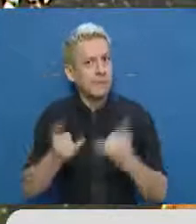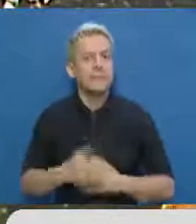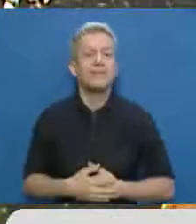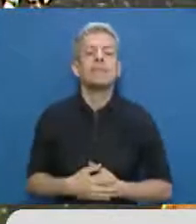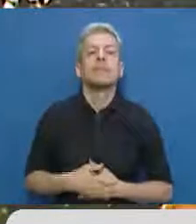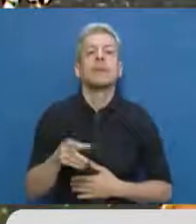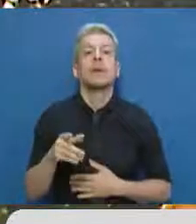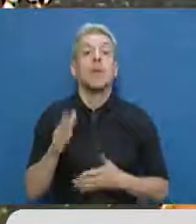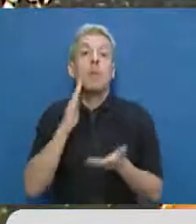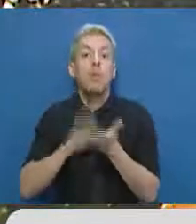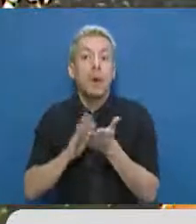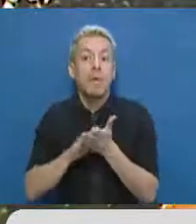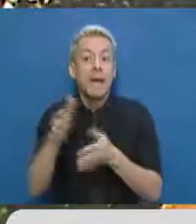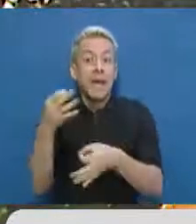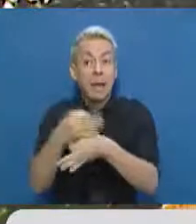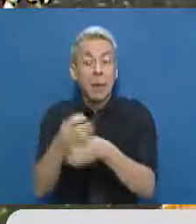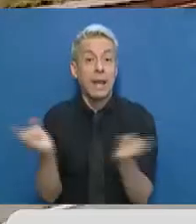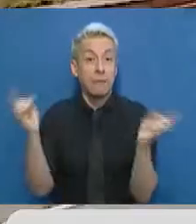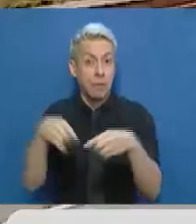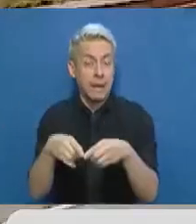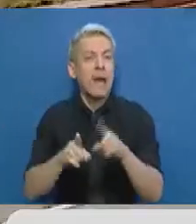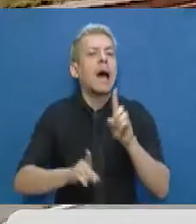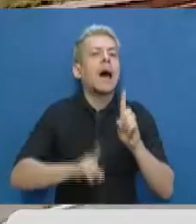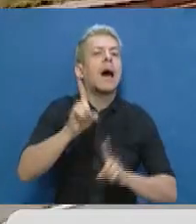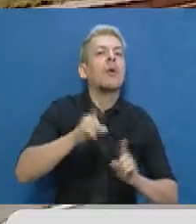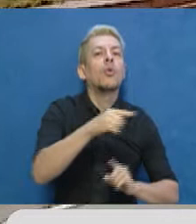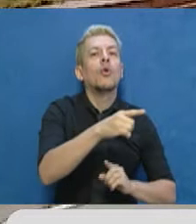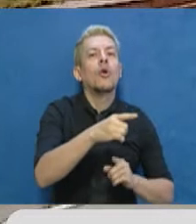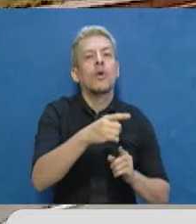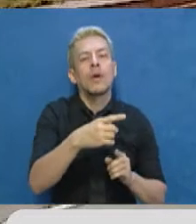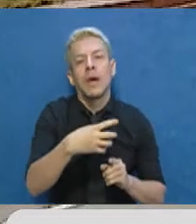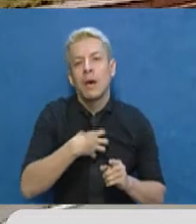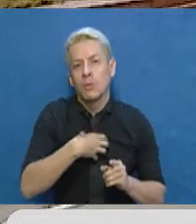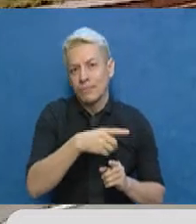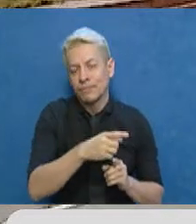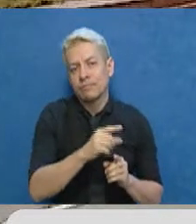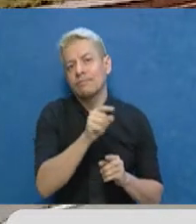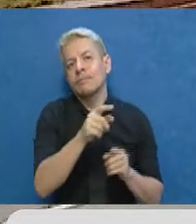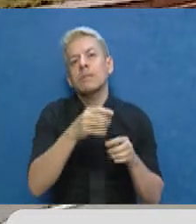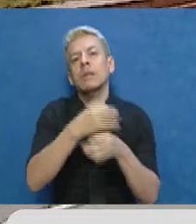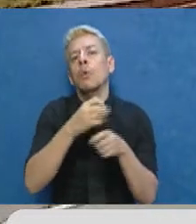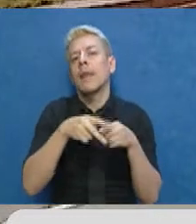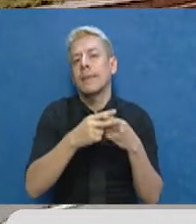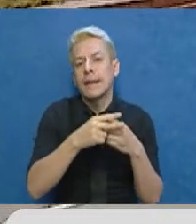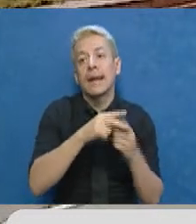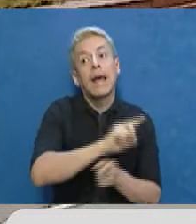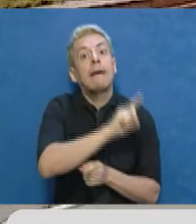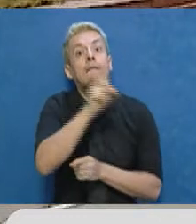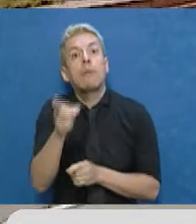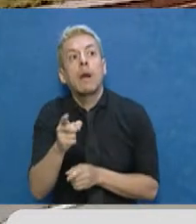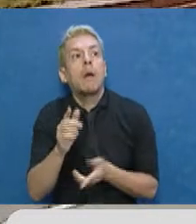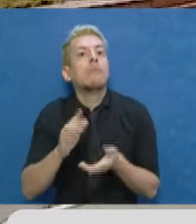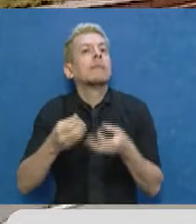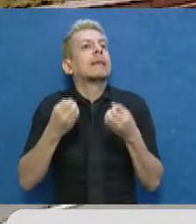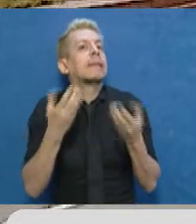prueba piloto de regreso a clases. Le tocó a algunos alumnos de pocas escuelas de la provincia, las escuelas técnicas. ¿Cuál ha sido la experiencia,